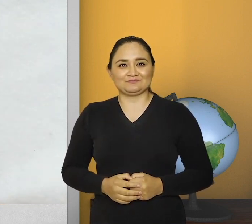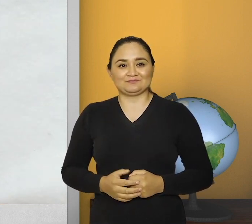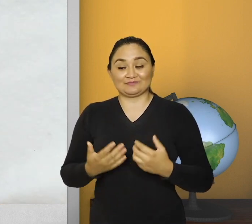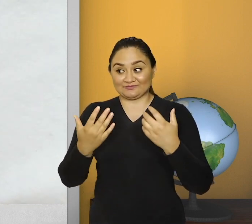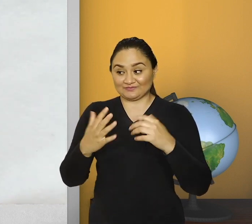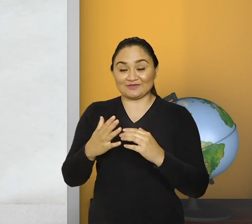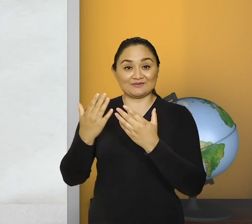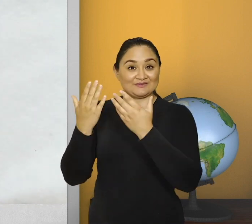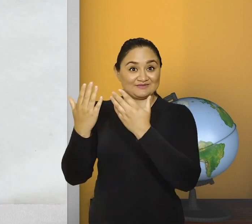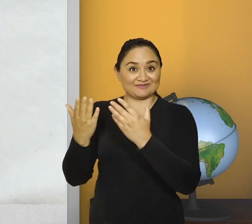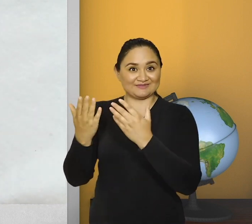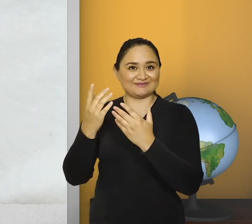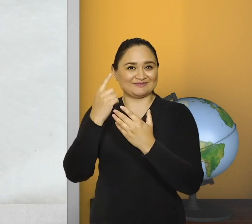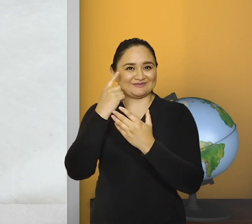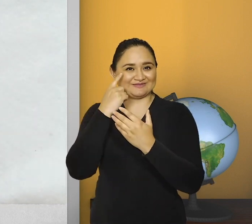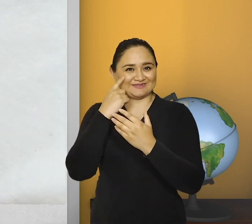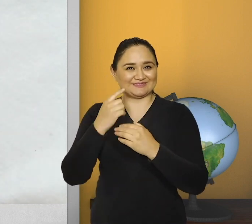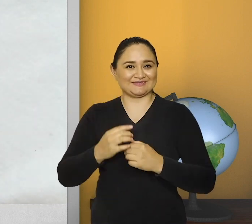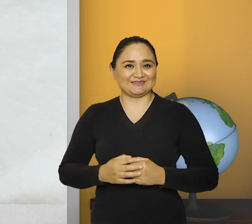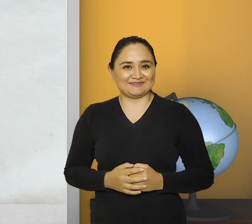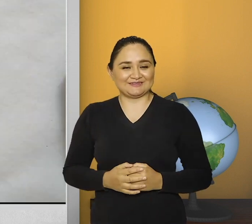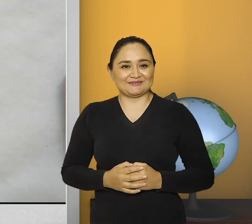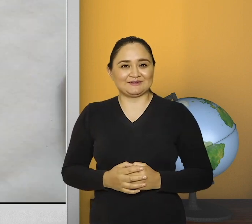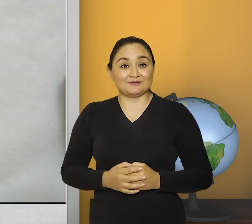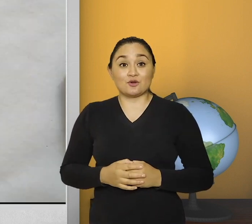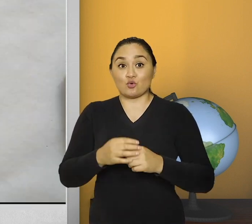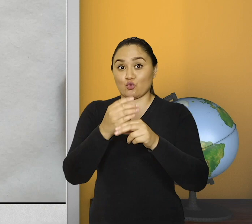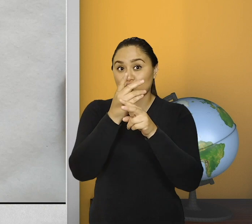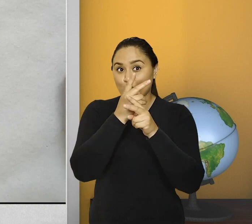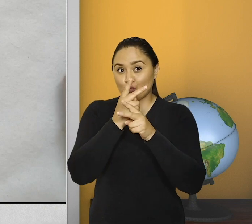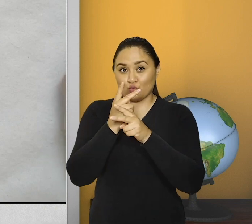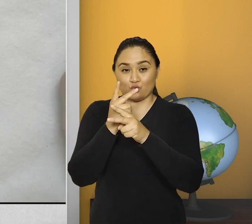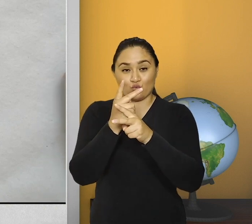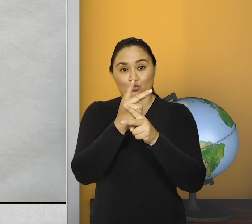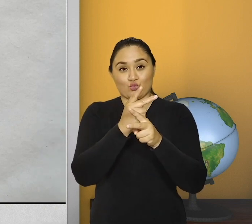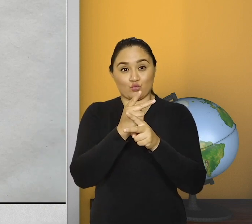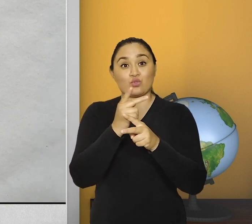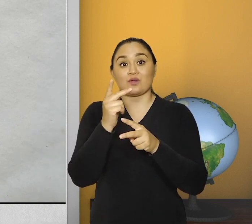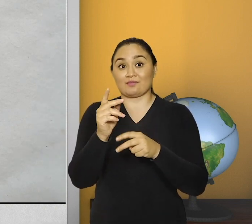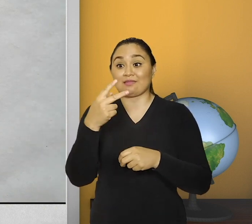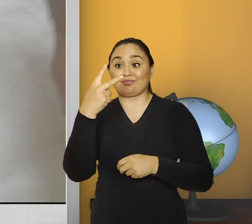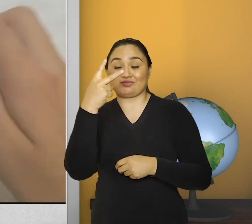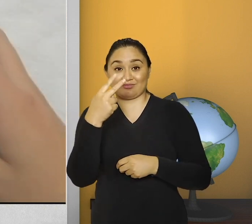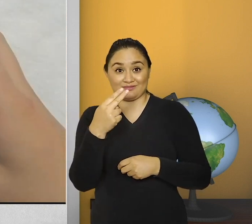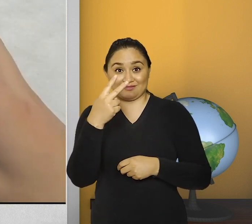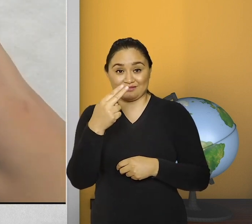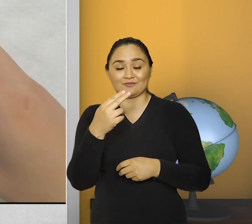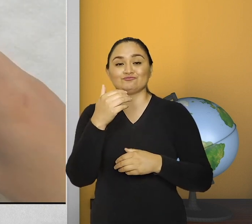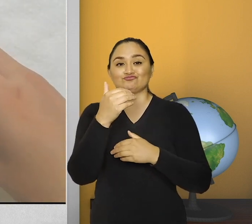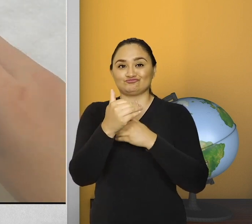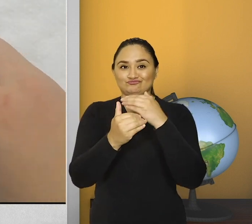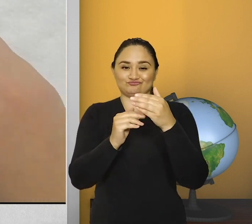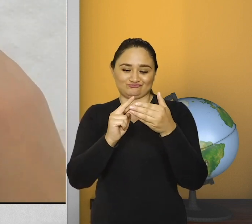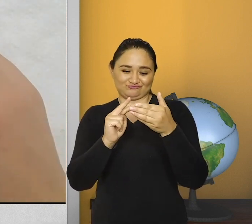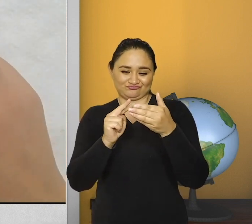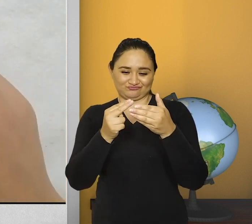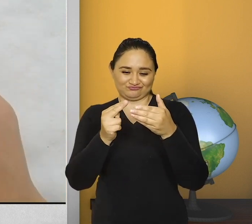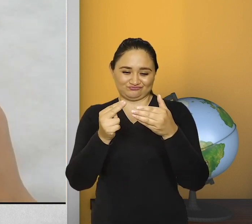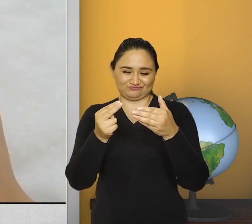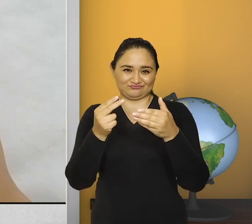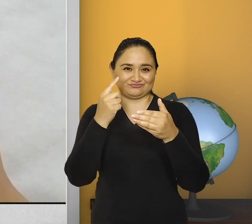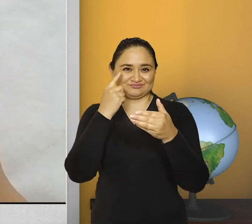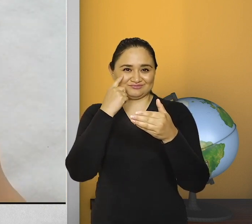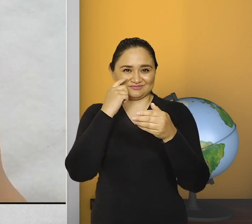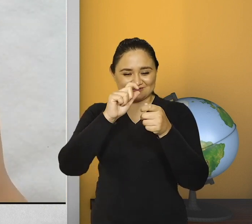hasta que nos quede de esta forma. Con mucho cuidado y con una tijera vamos a proceder a retirarle